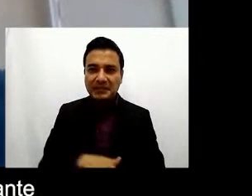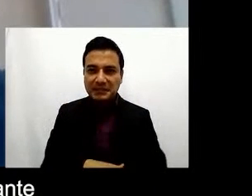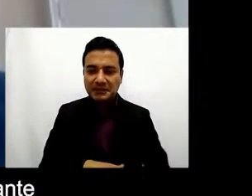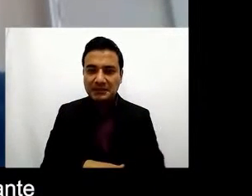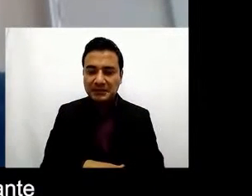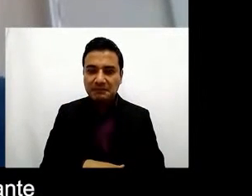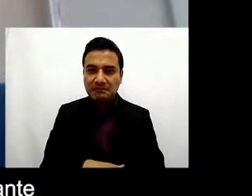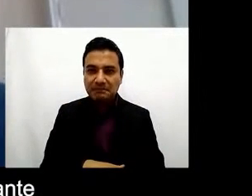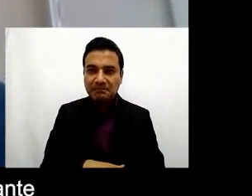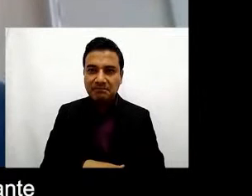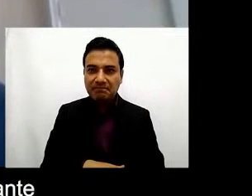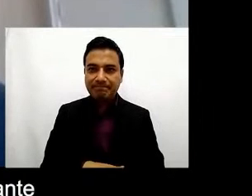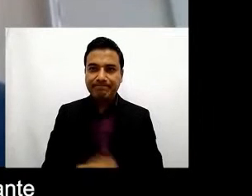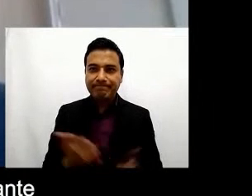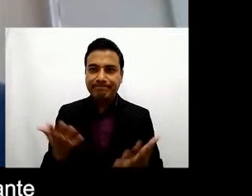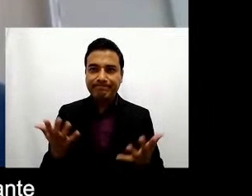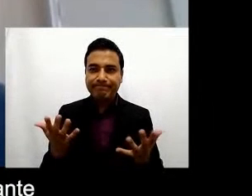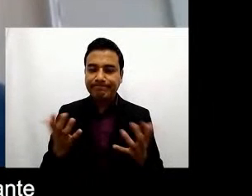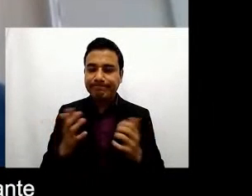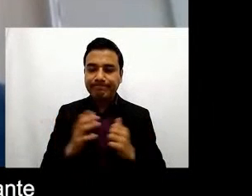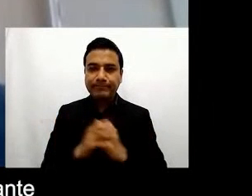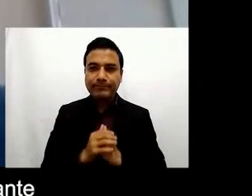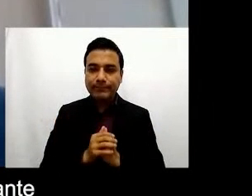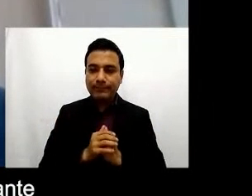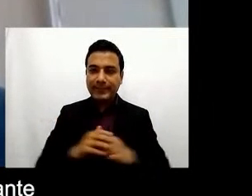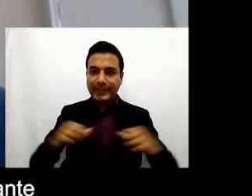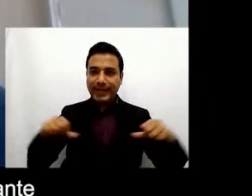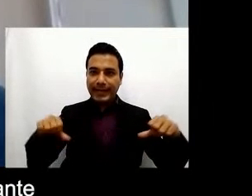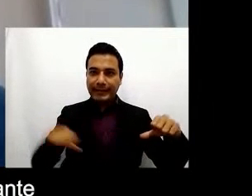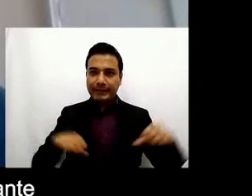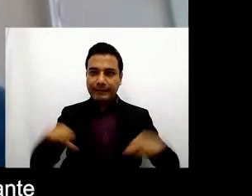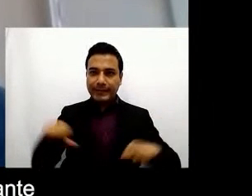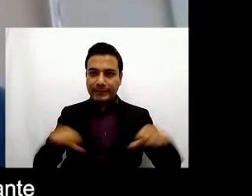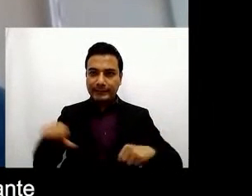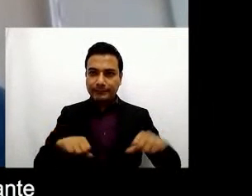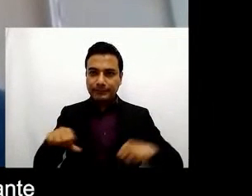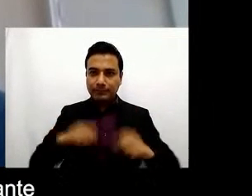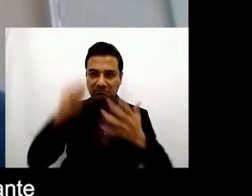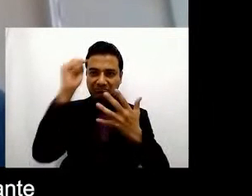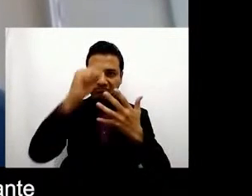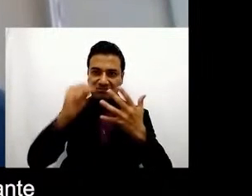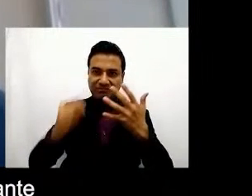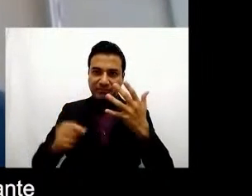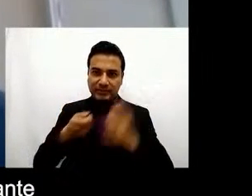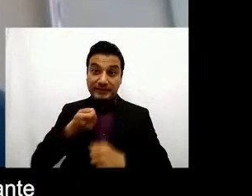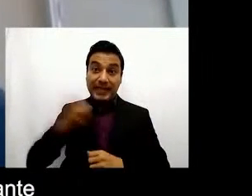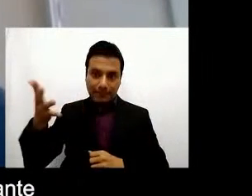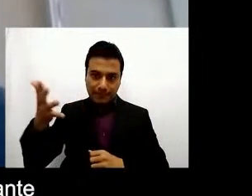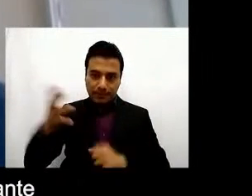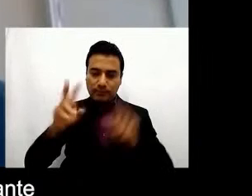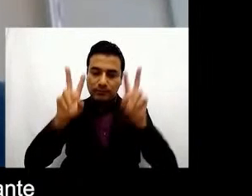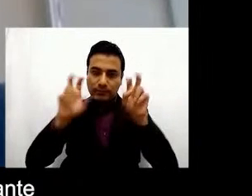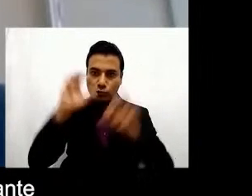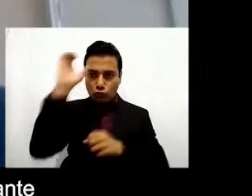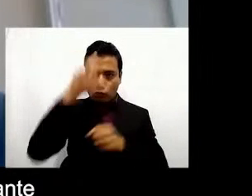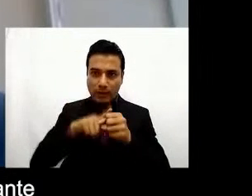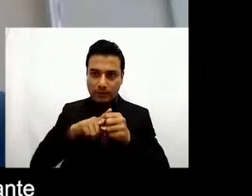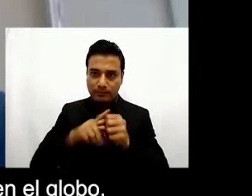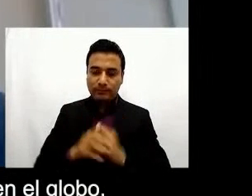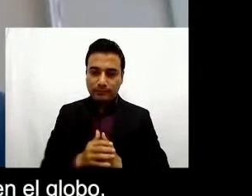el trasplante de actividades llamadas culturales en los